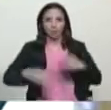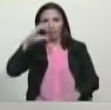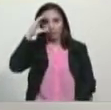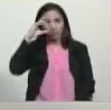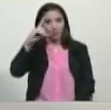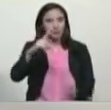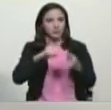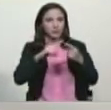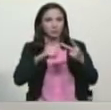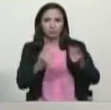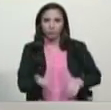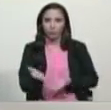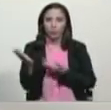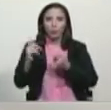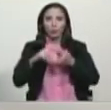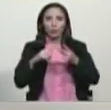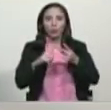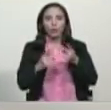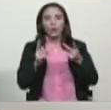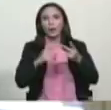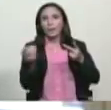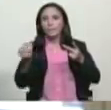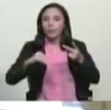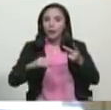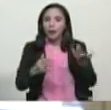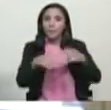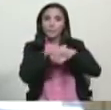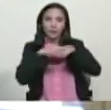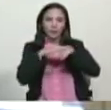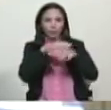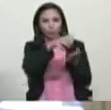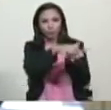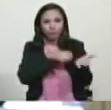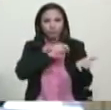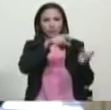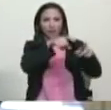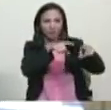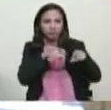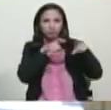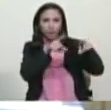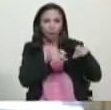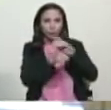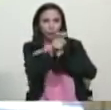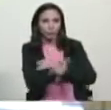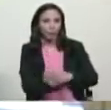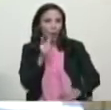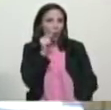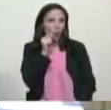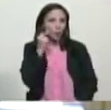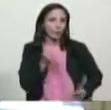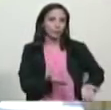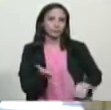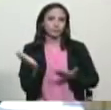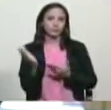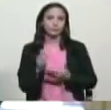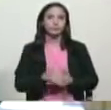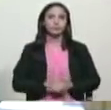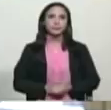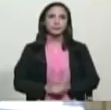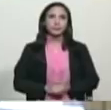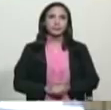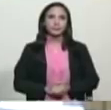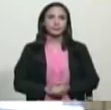Delcy Rodríguez, el ministro de Agricultura y Tierras, compañero Wilmar Castro